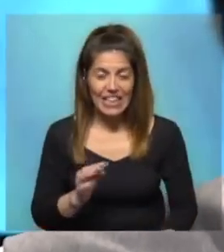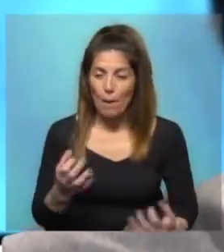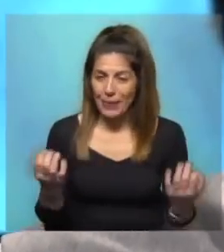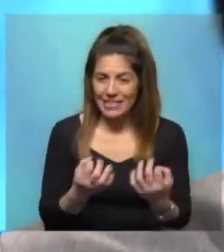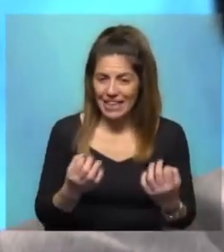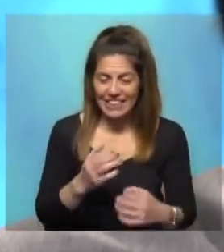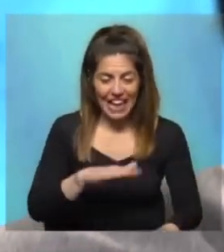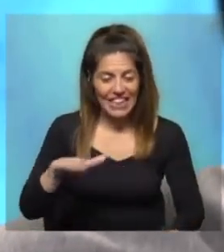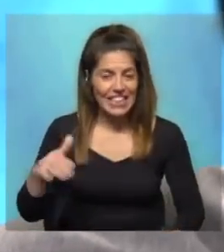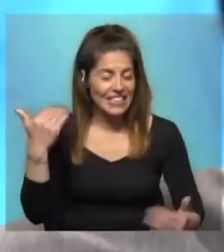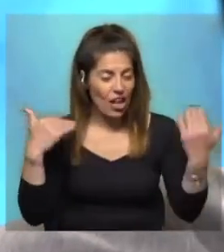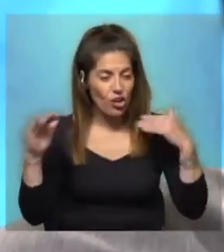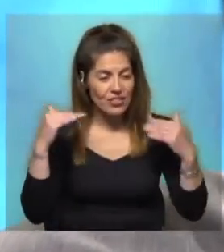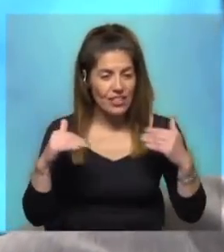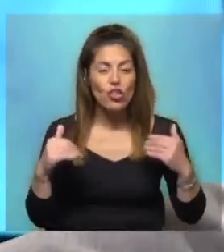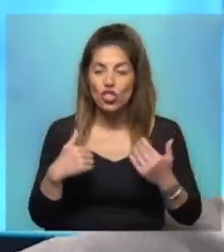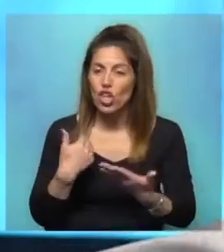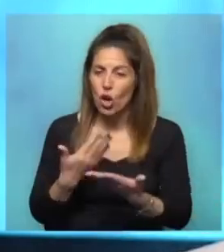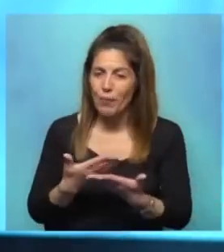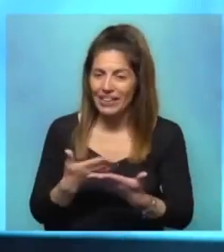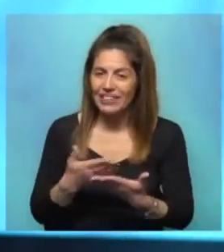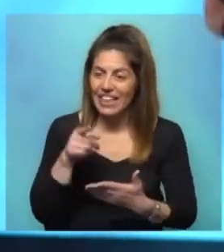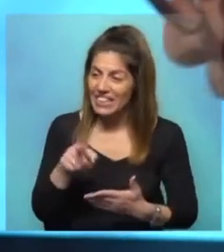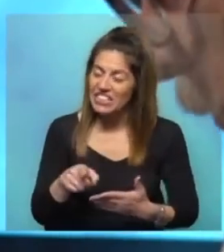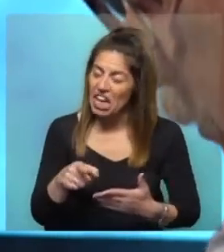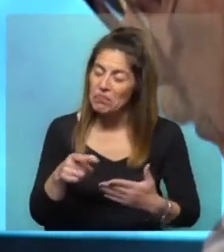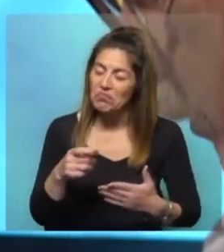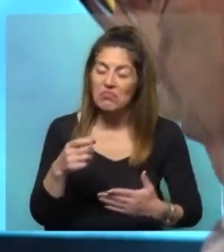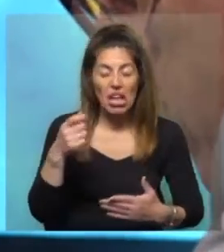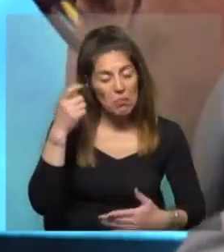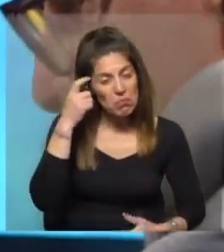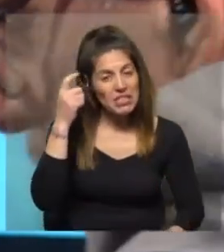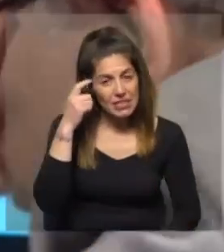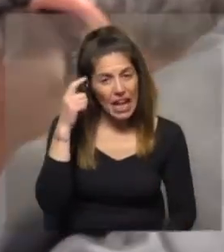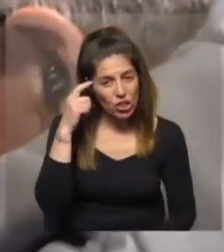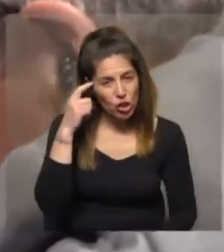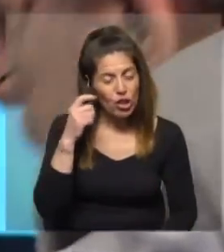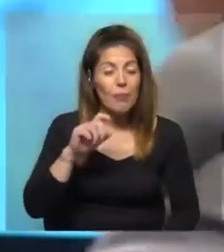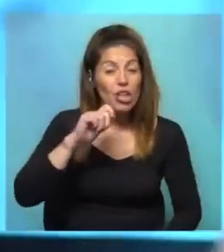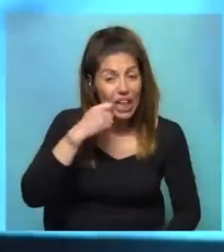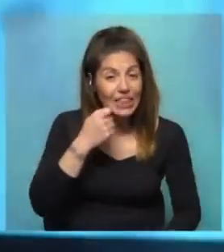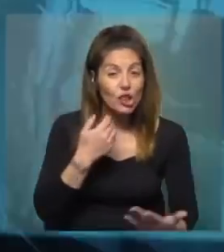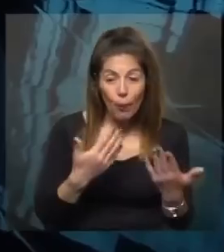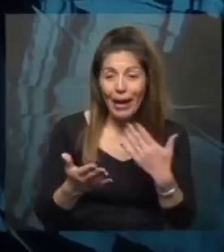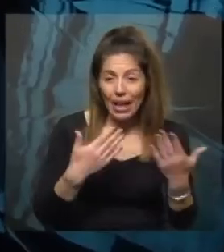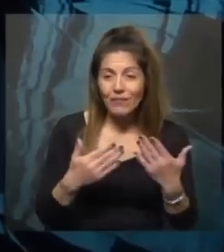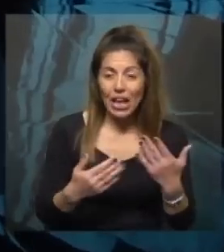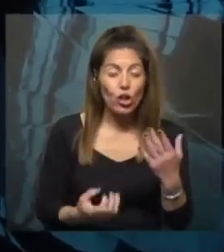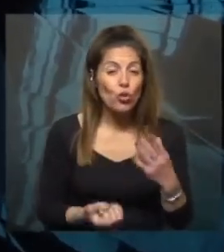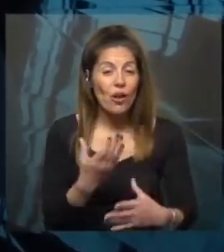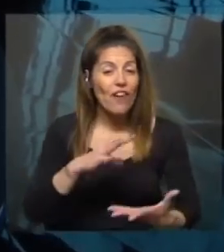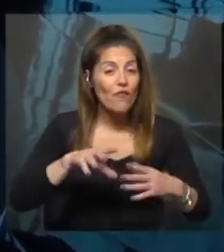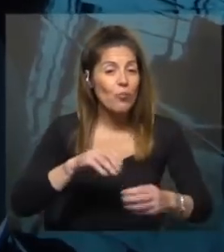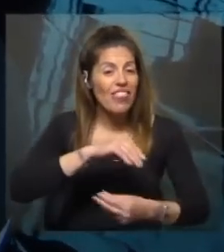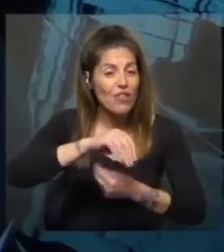y se lo dejé planteado y ella Se lo quedó pensando Me parece que está lindo como para conversarlo en estas nuevas modalidades de familia